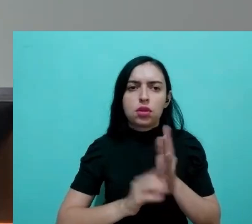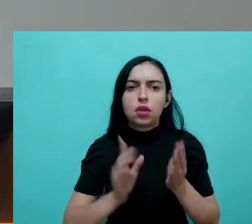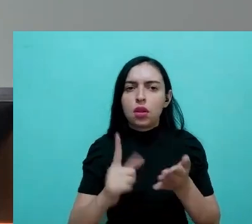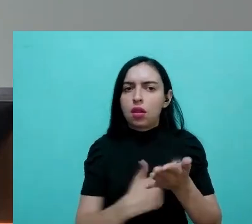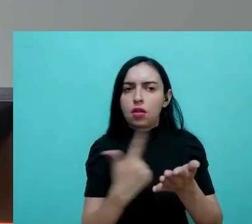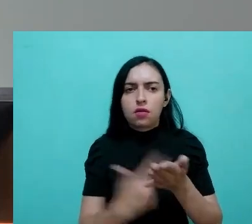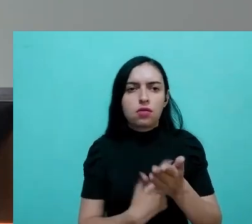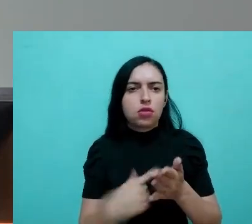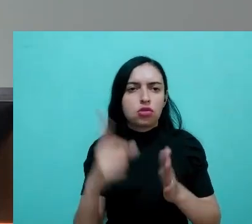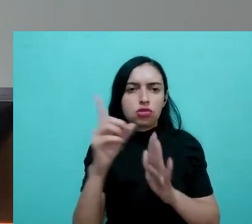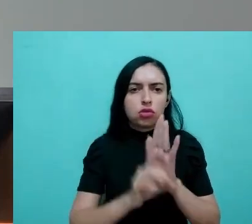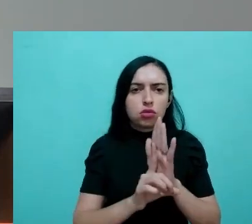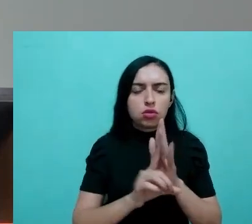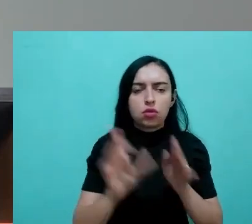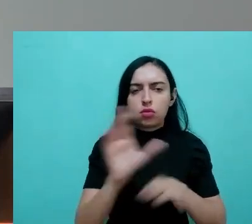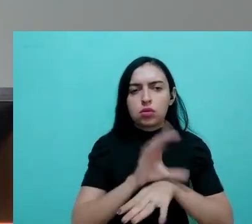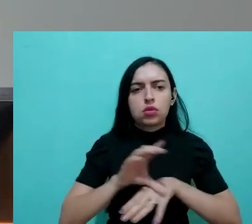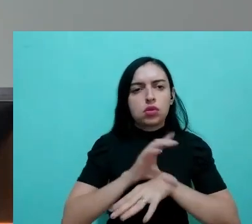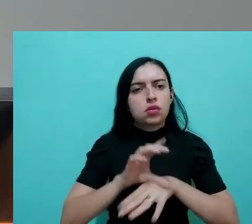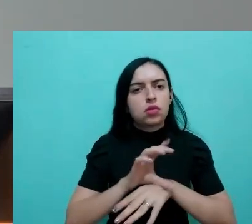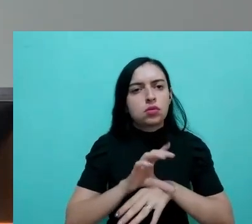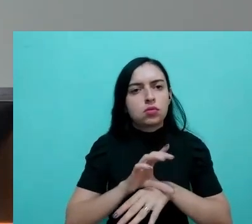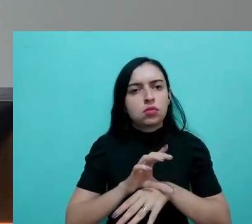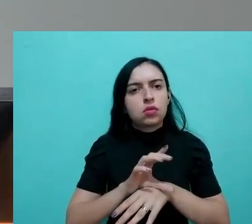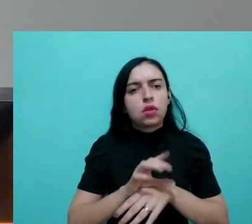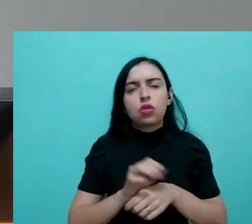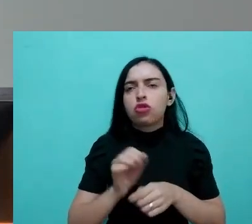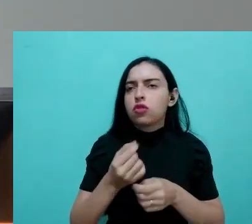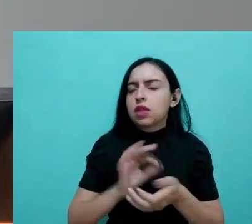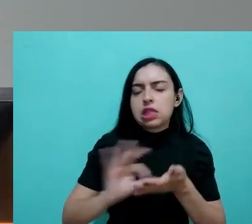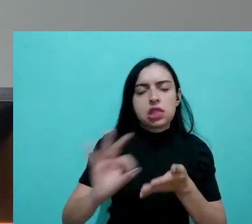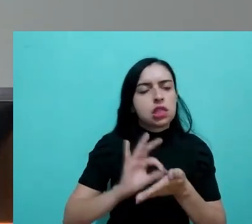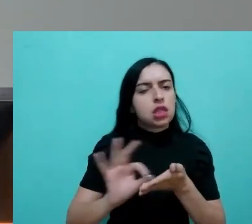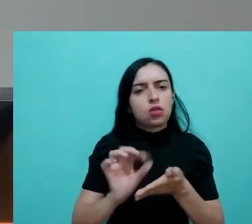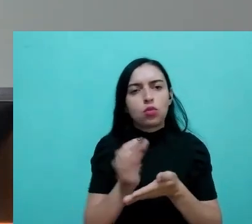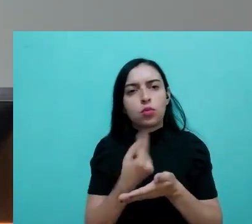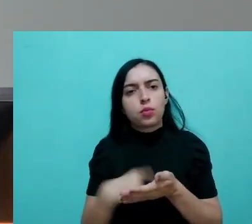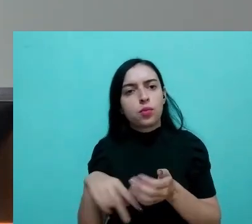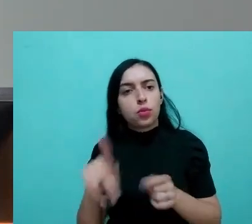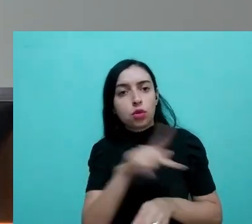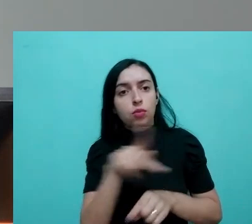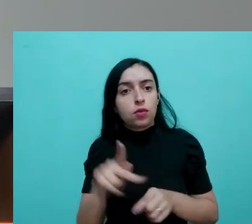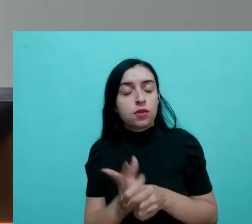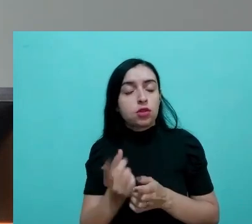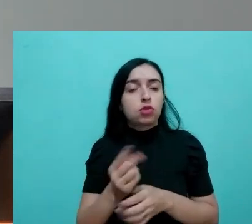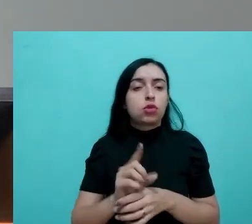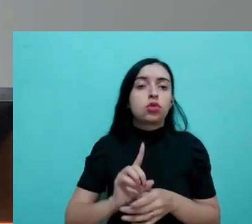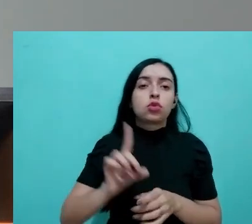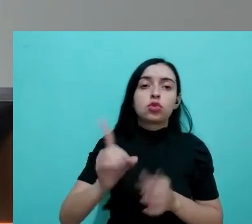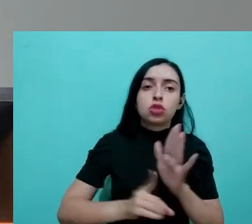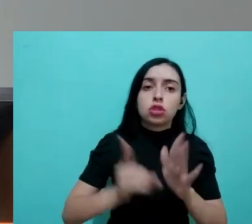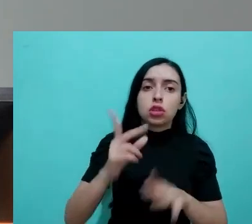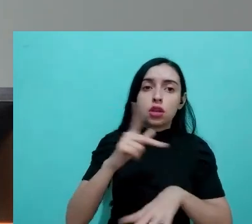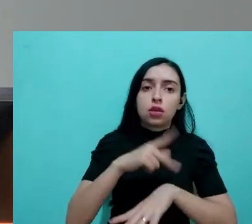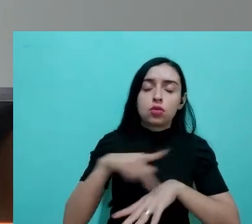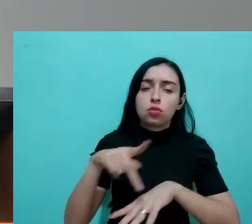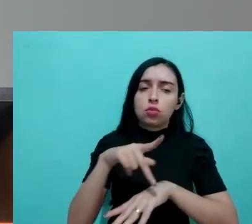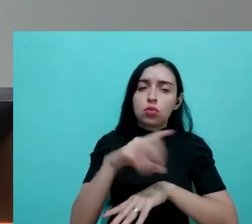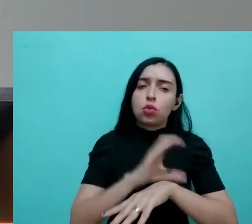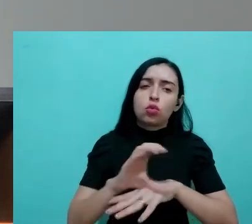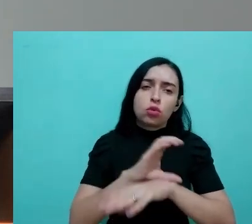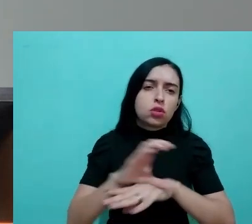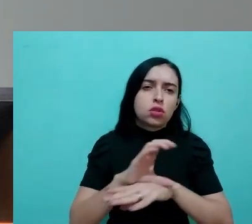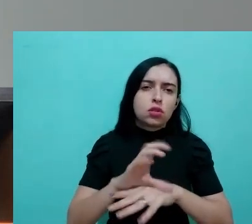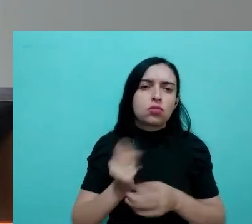Derecho Constitucional. No fue escrito por un profesor de Derecho Constitucional, y no